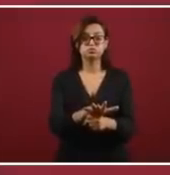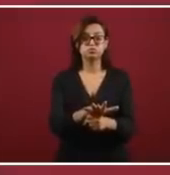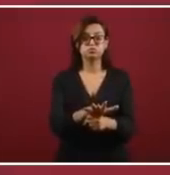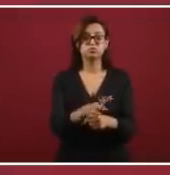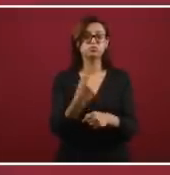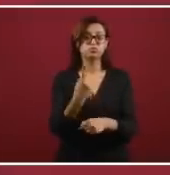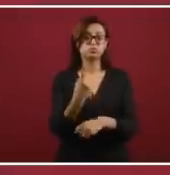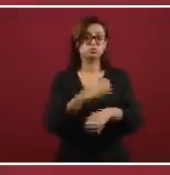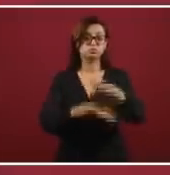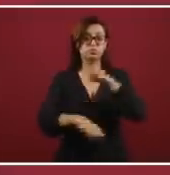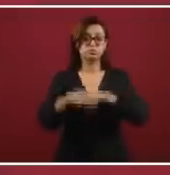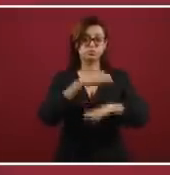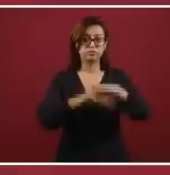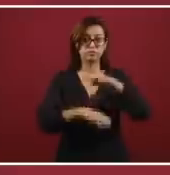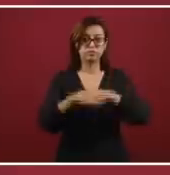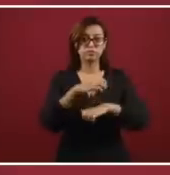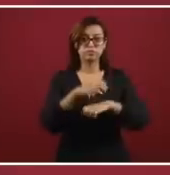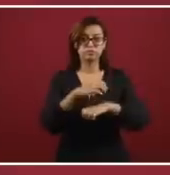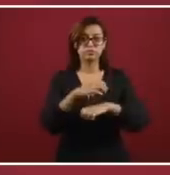una empresa